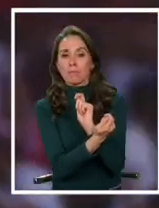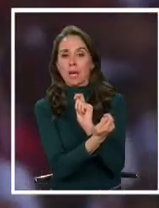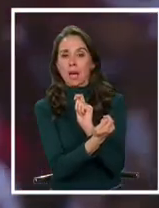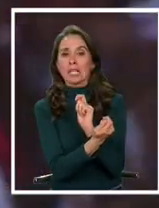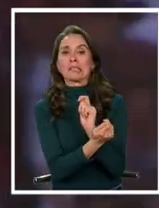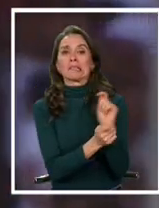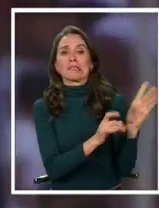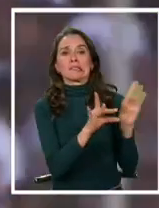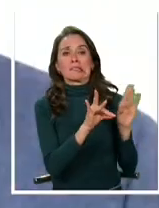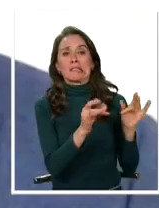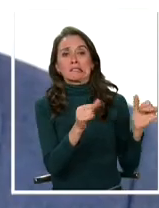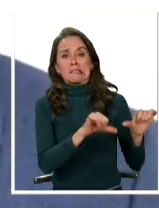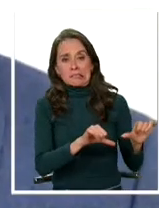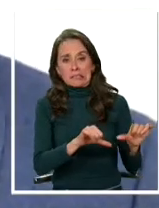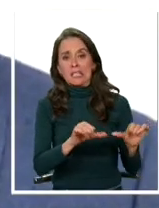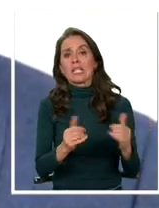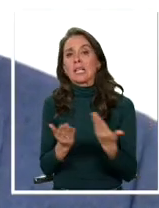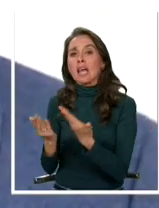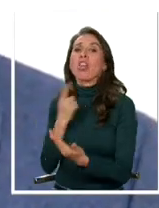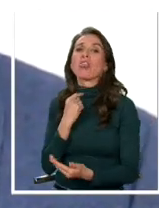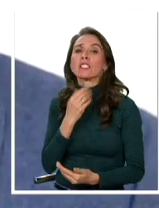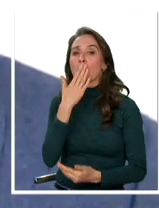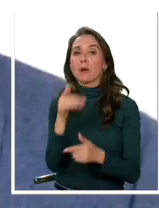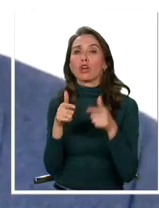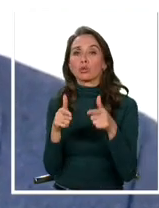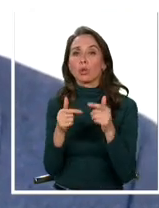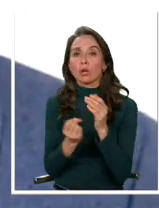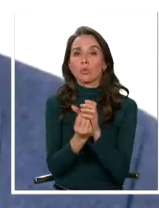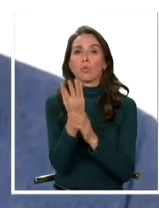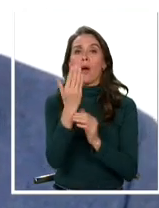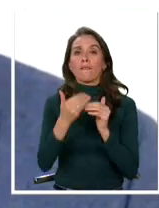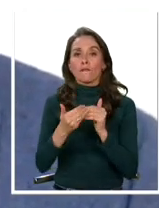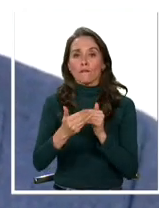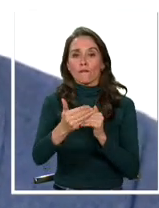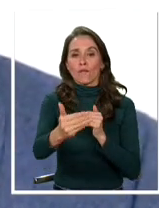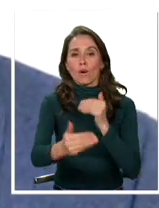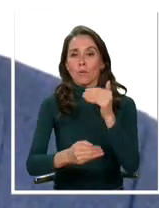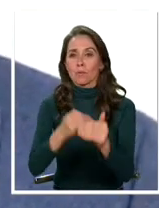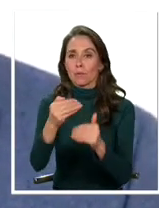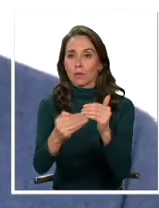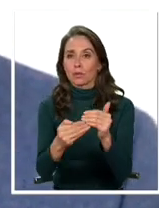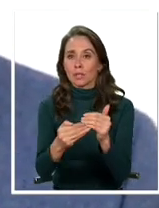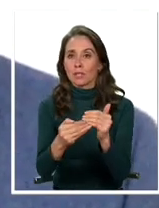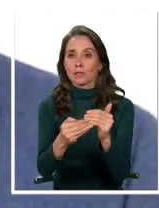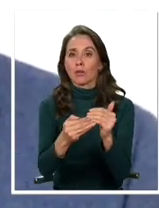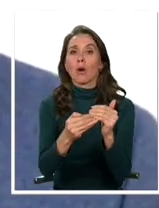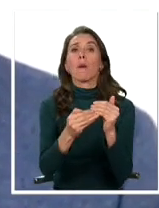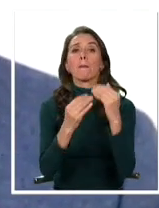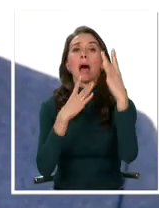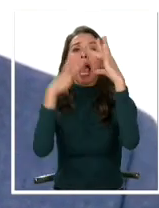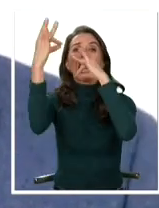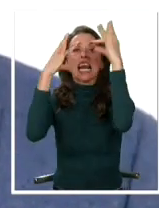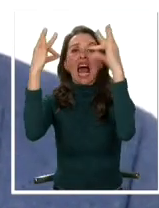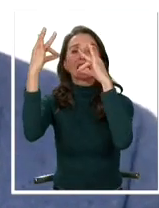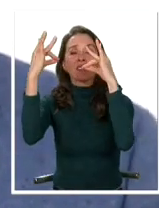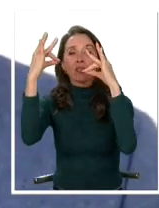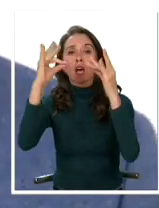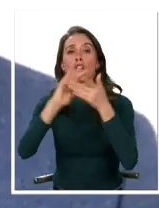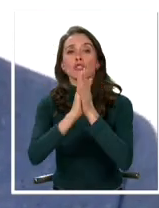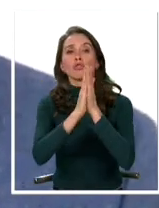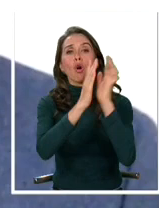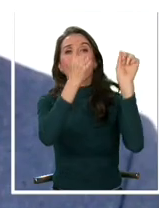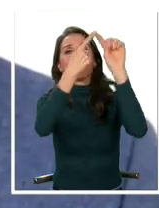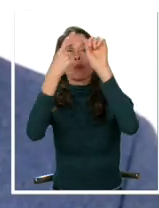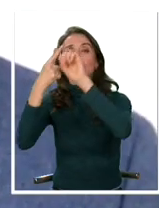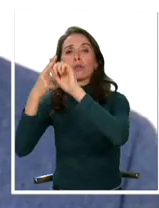alicaída selección le deseamos la mejor de la suerte en este nuevo proceso rumbo a las clasificatorias y rumbo a todos los